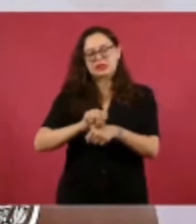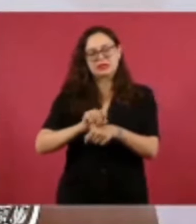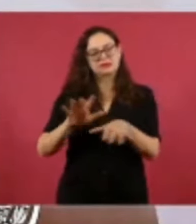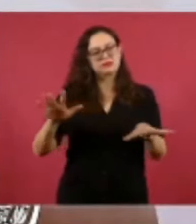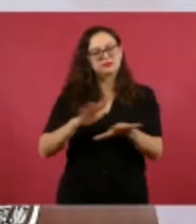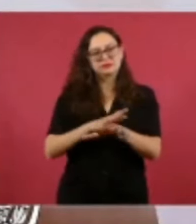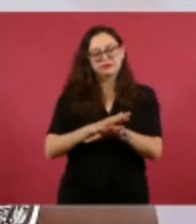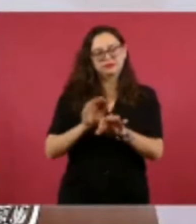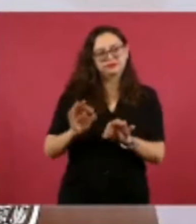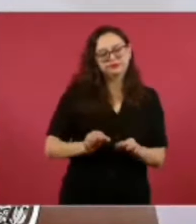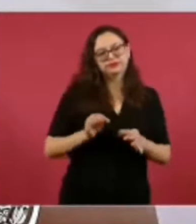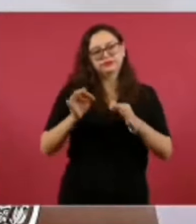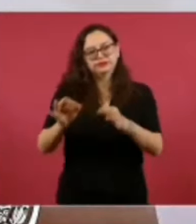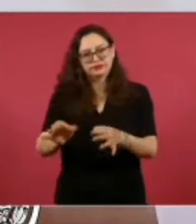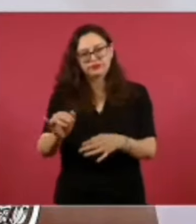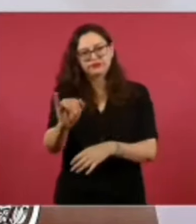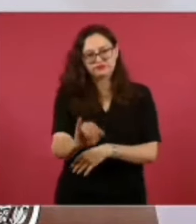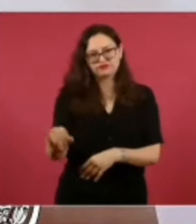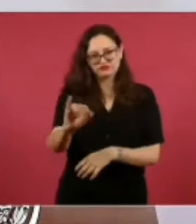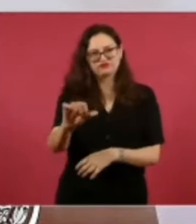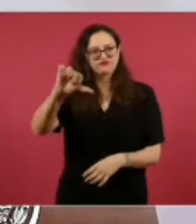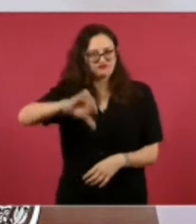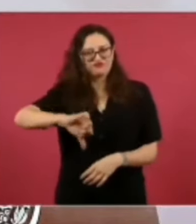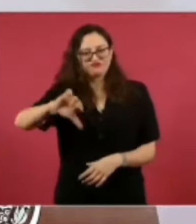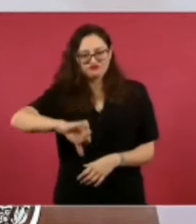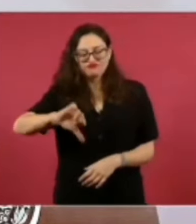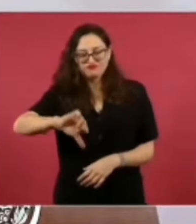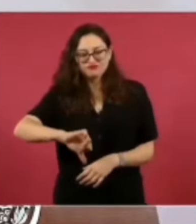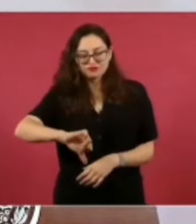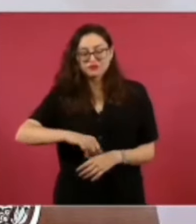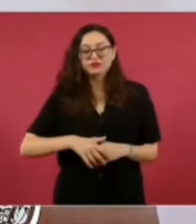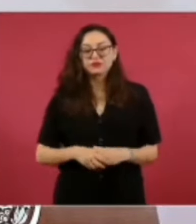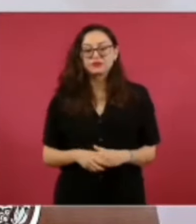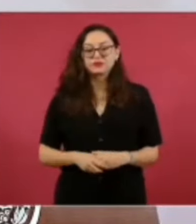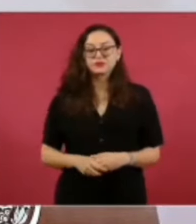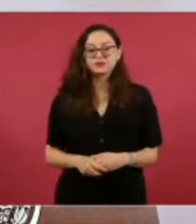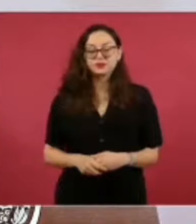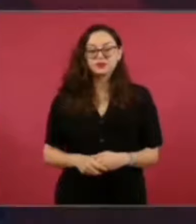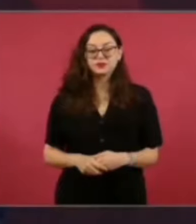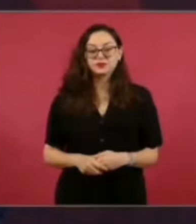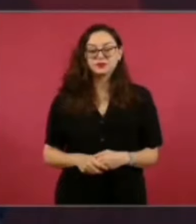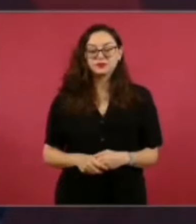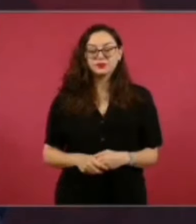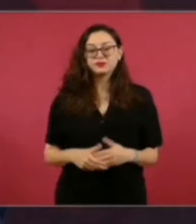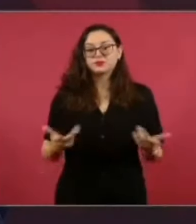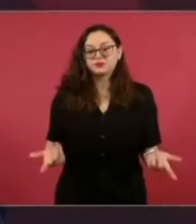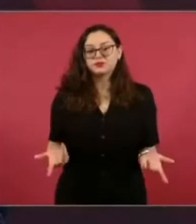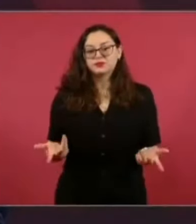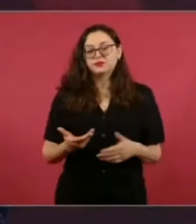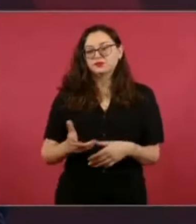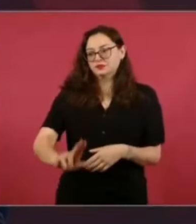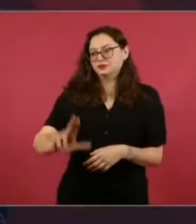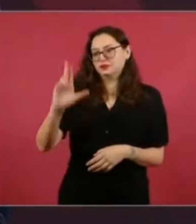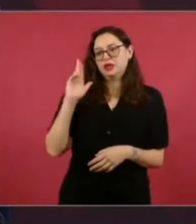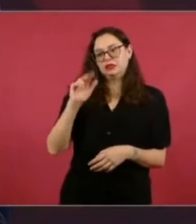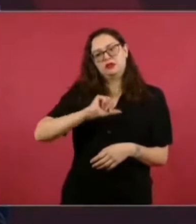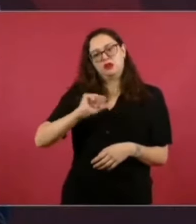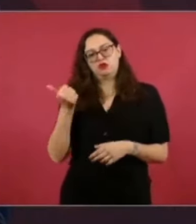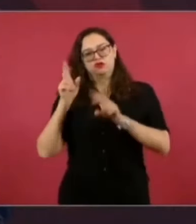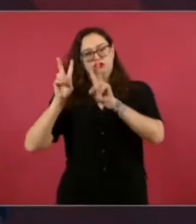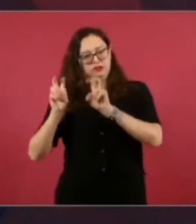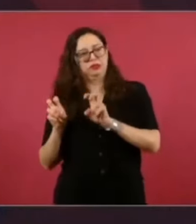se pospuso para el día de hoy, jueves, por la agenda,